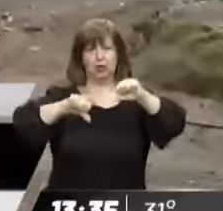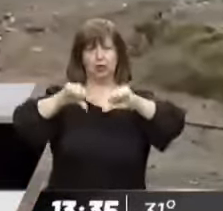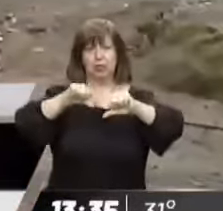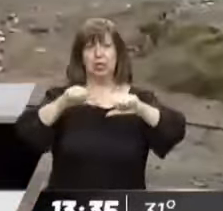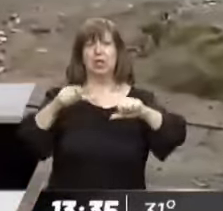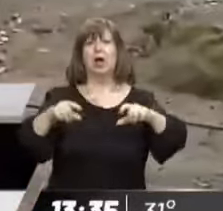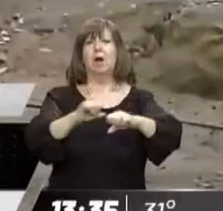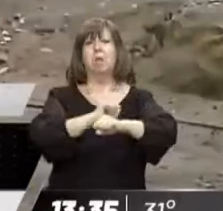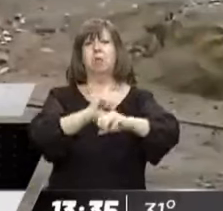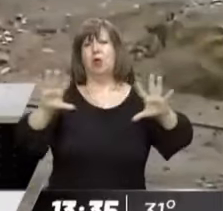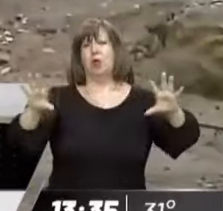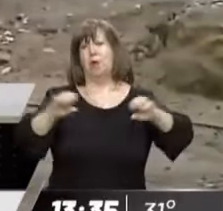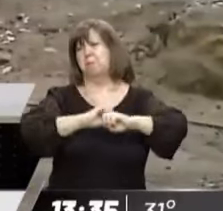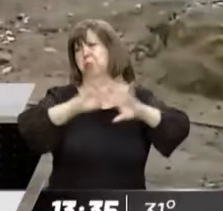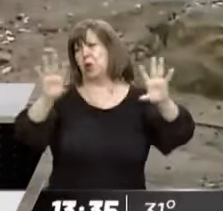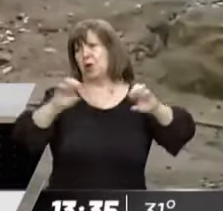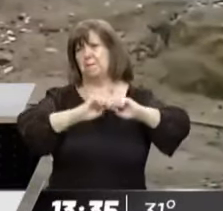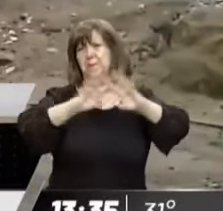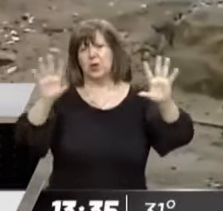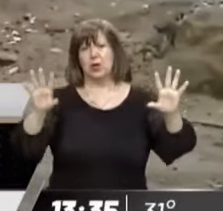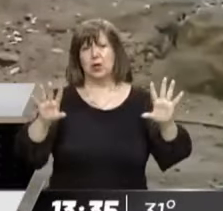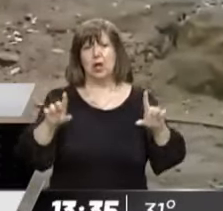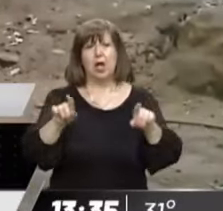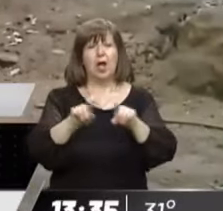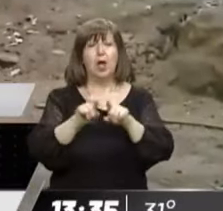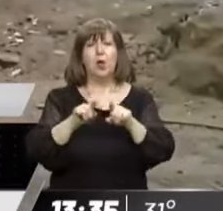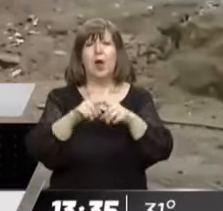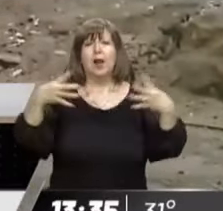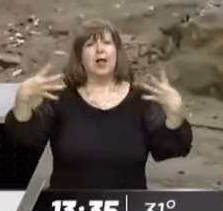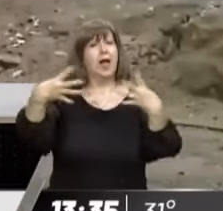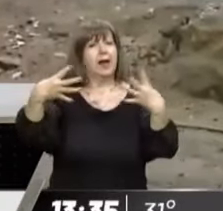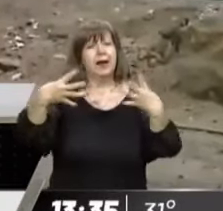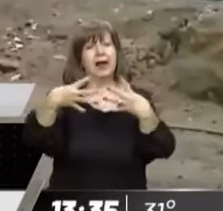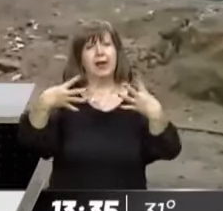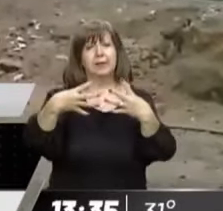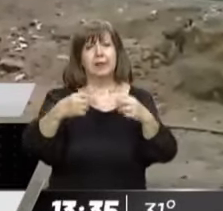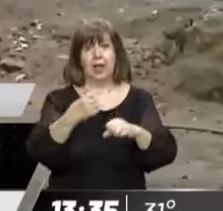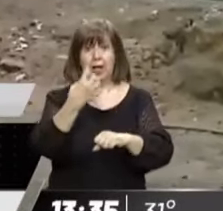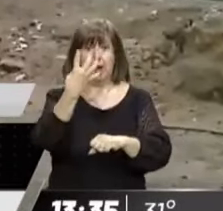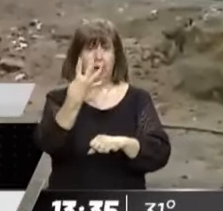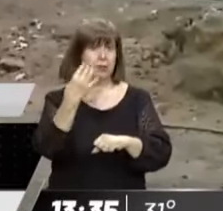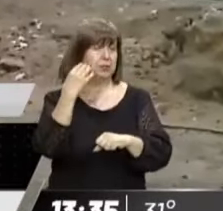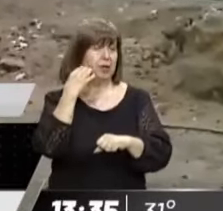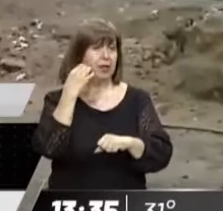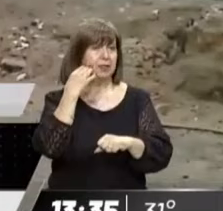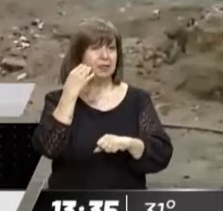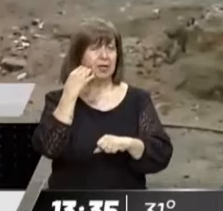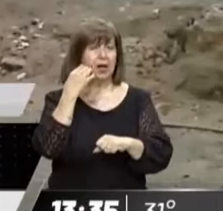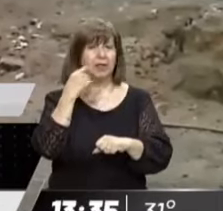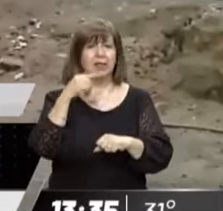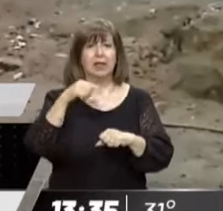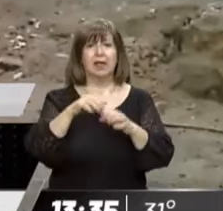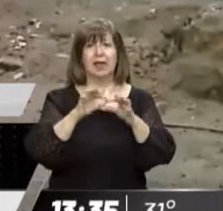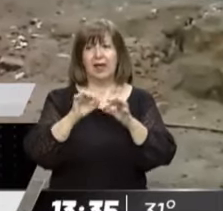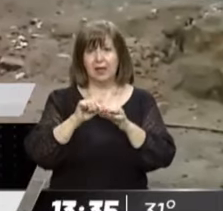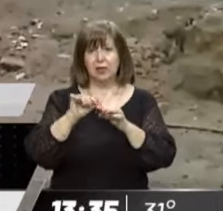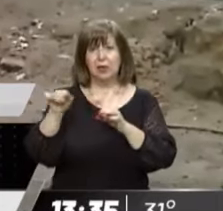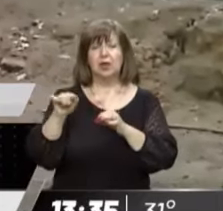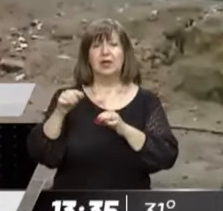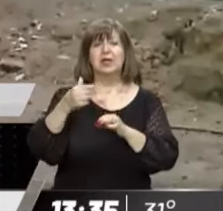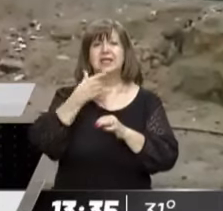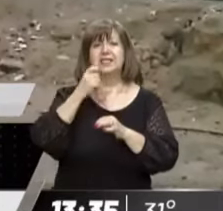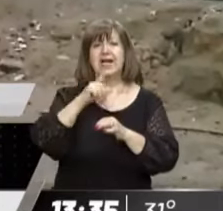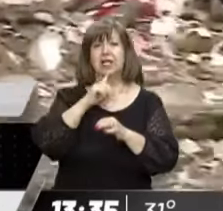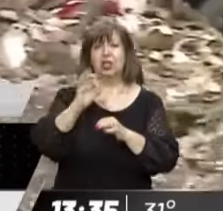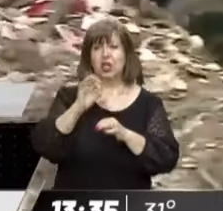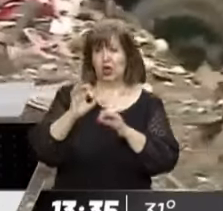explotar. Empezó, pa, era estar como en una guerra. A las 4 de la tarde, el salto era oscuro de